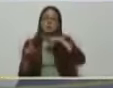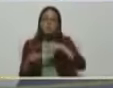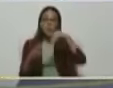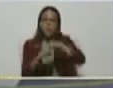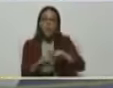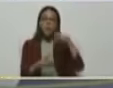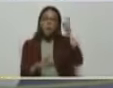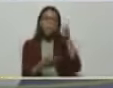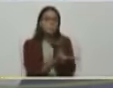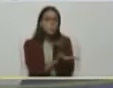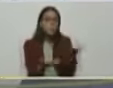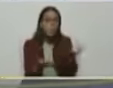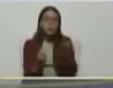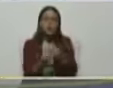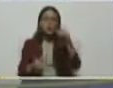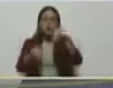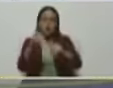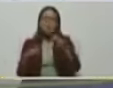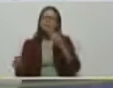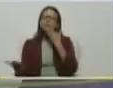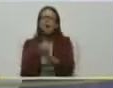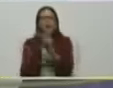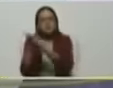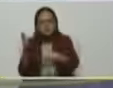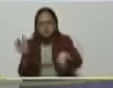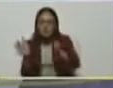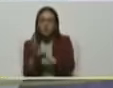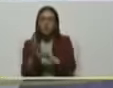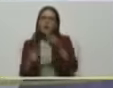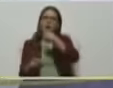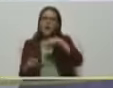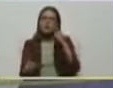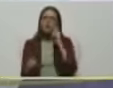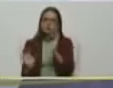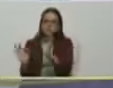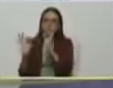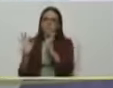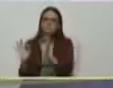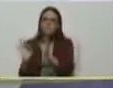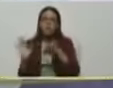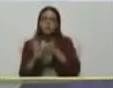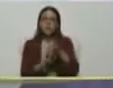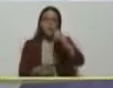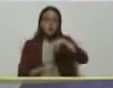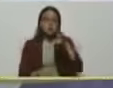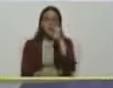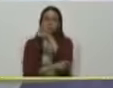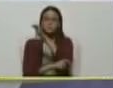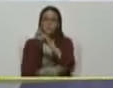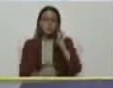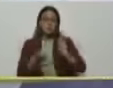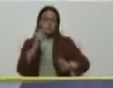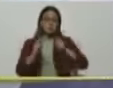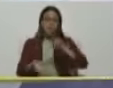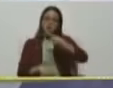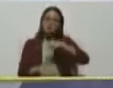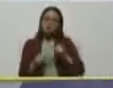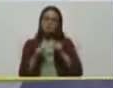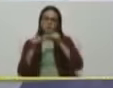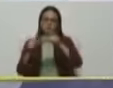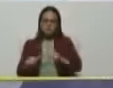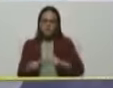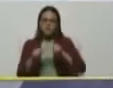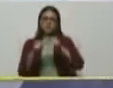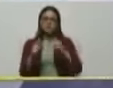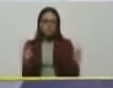con las elecciones. Gracias de nuevo y le garantizamos que el pueblo de Trinidad y Tobago seguirá al lado del